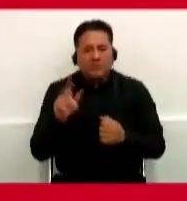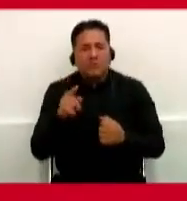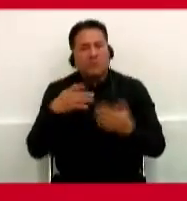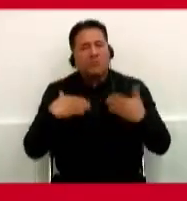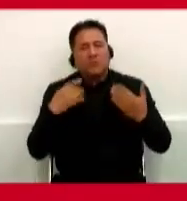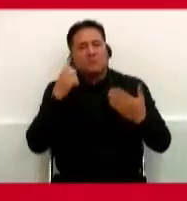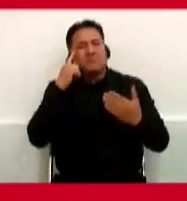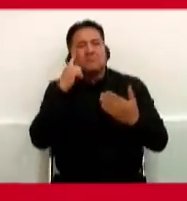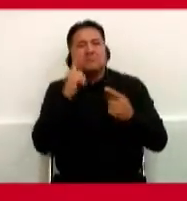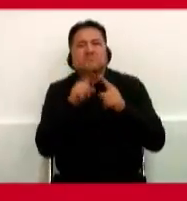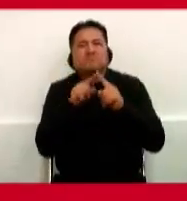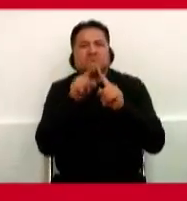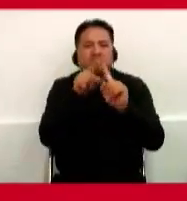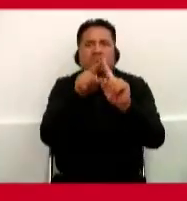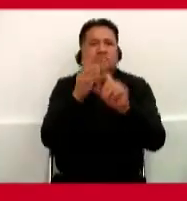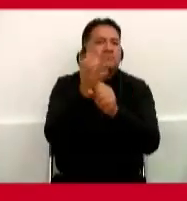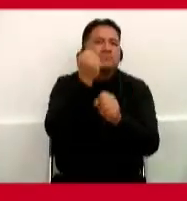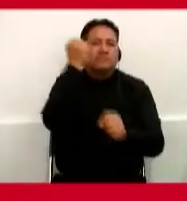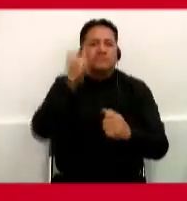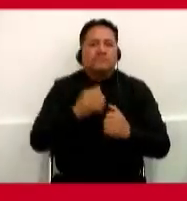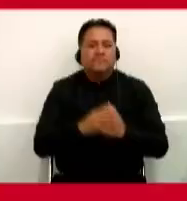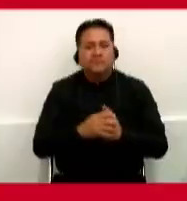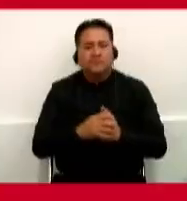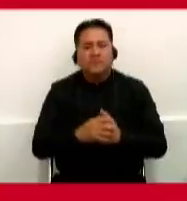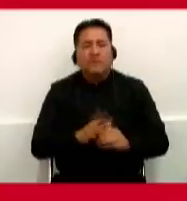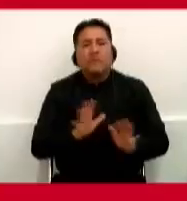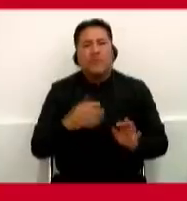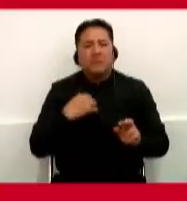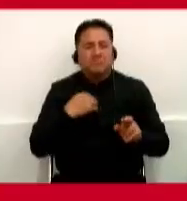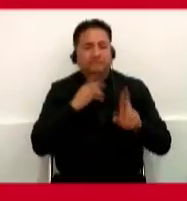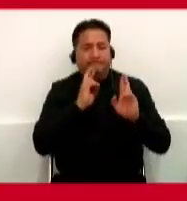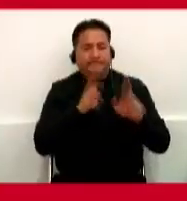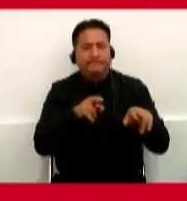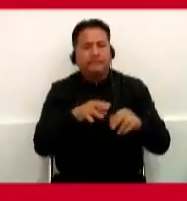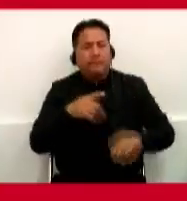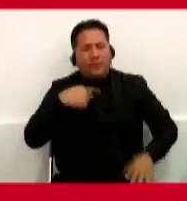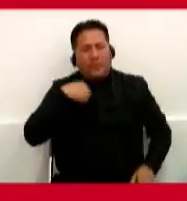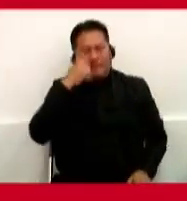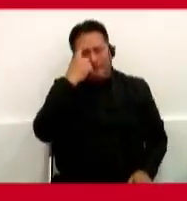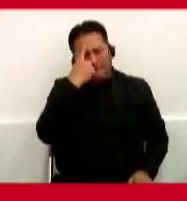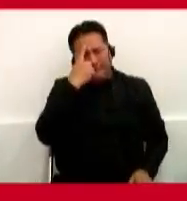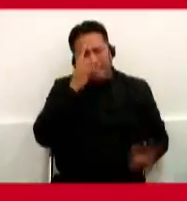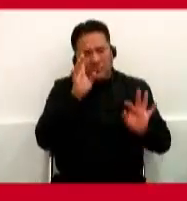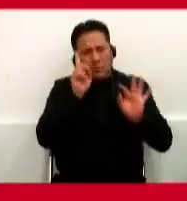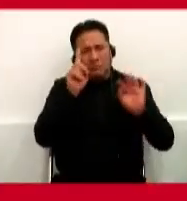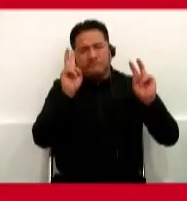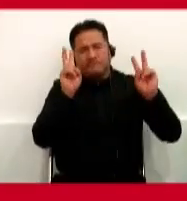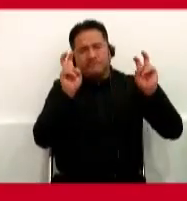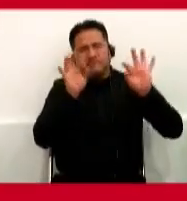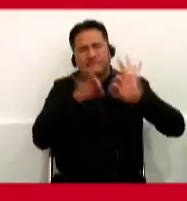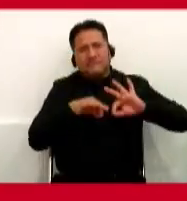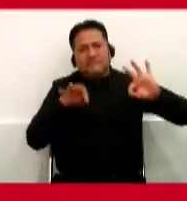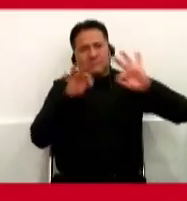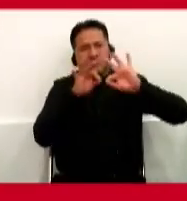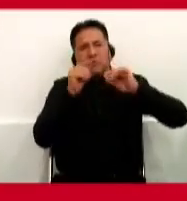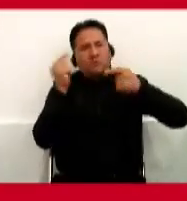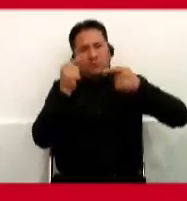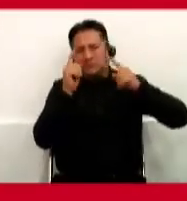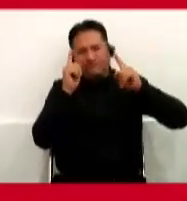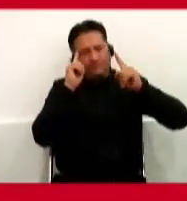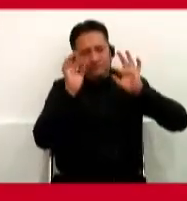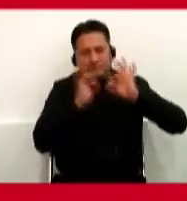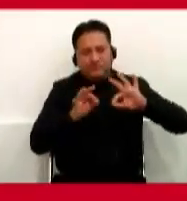Sí. Mira, yo creo que hay un tema importante que nosotros tratamos de implementar dentro de